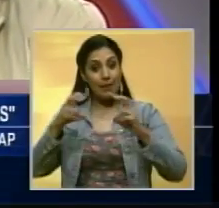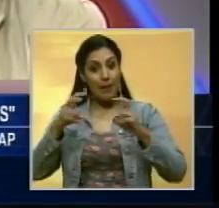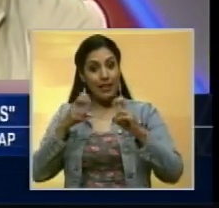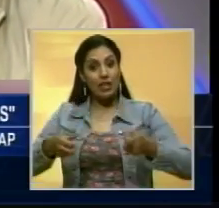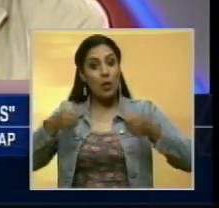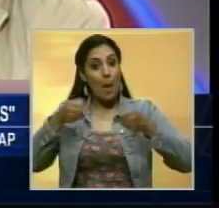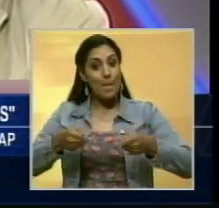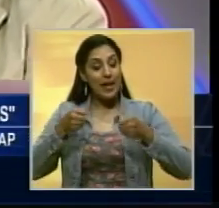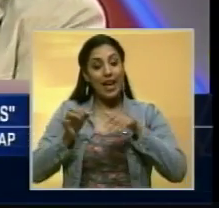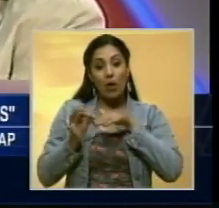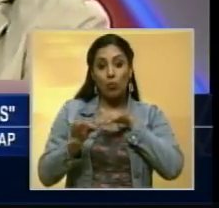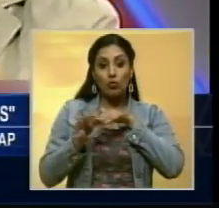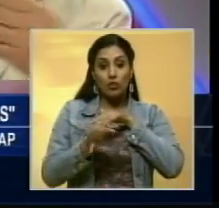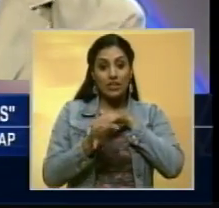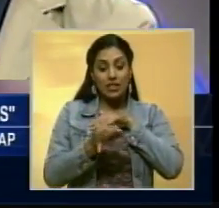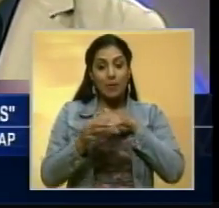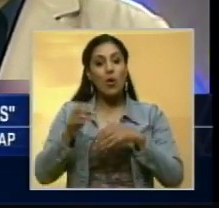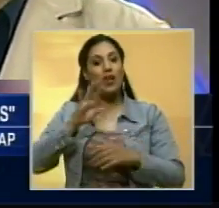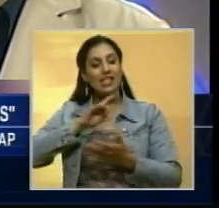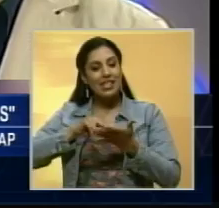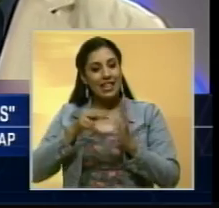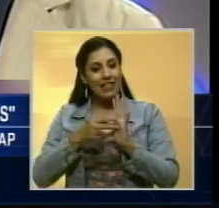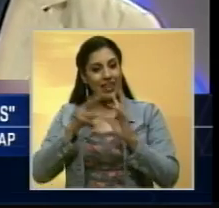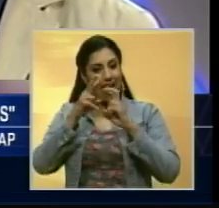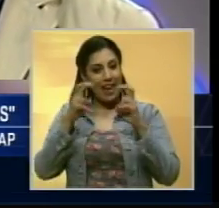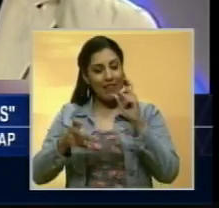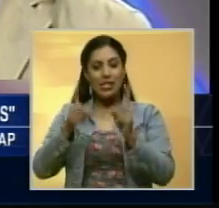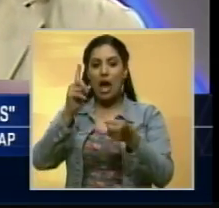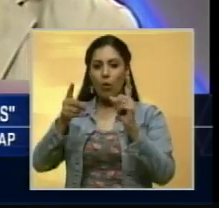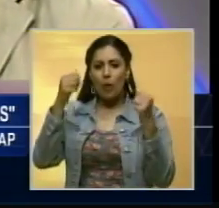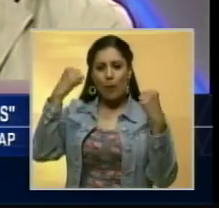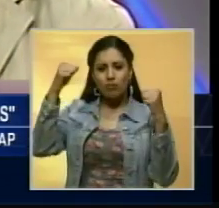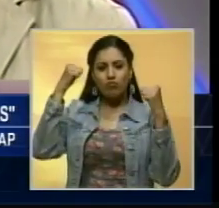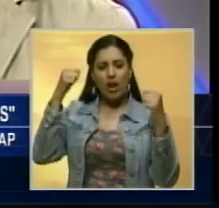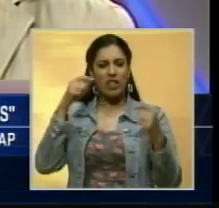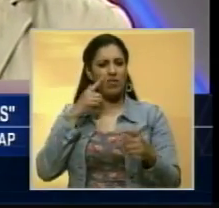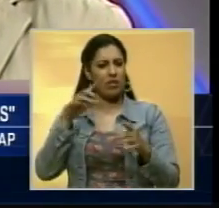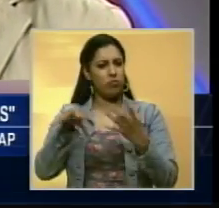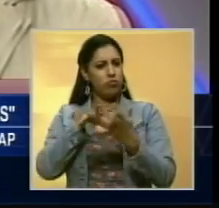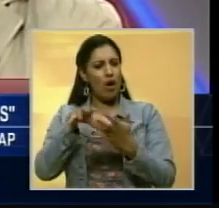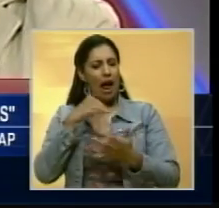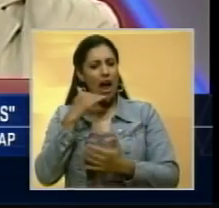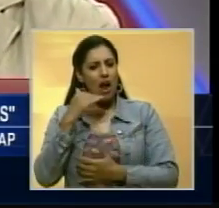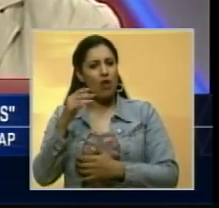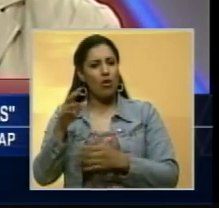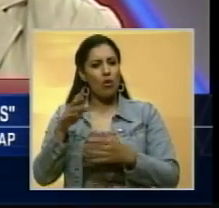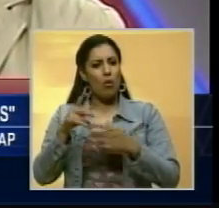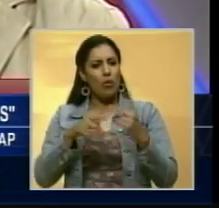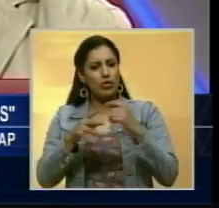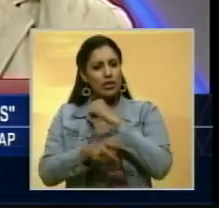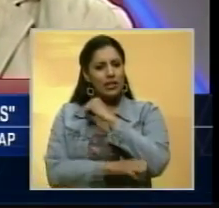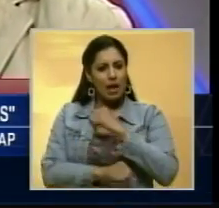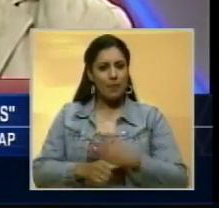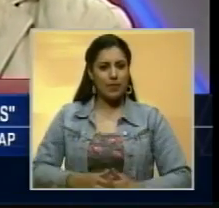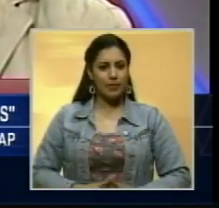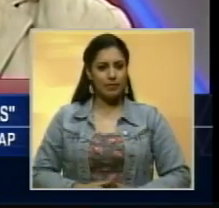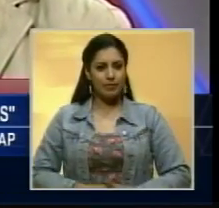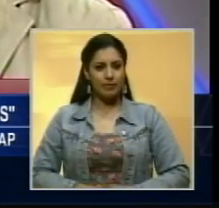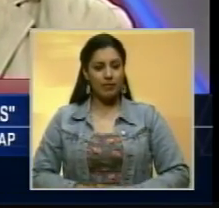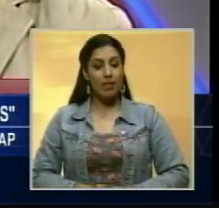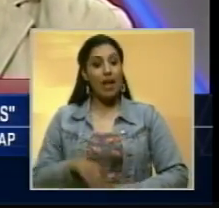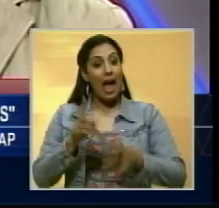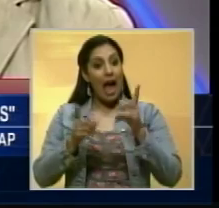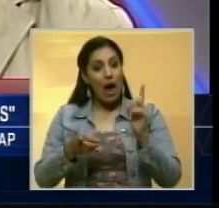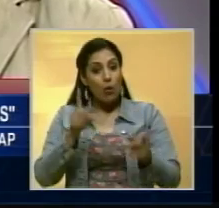en los mercados municipales comprenden la revisión de algunas prácticas que distorsionan los procesos regulares. Hay